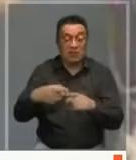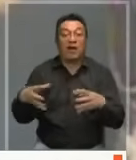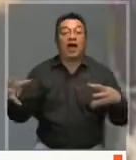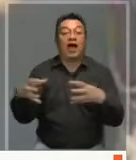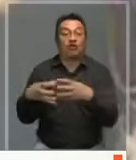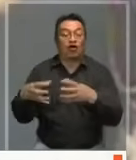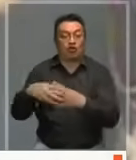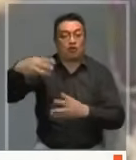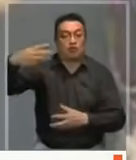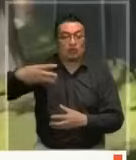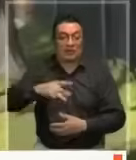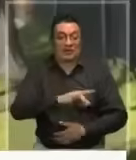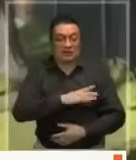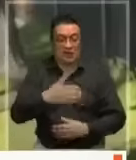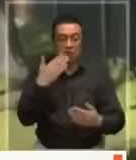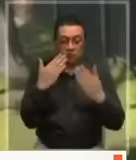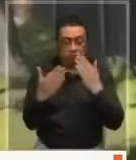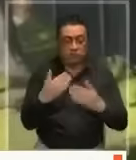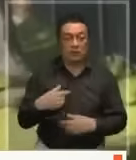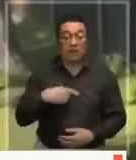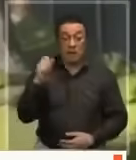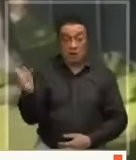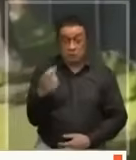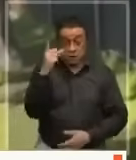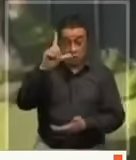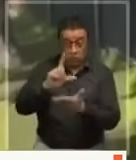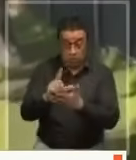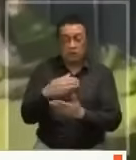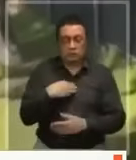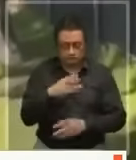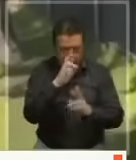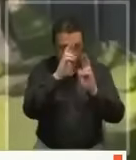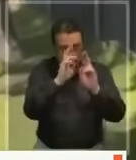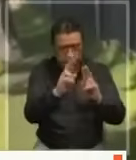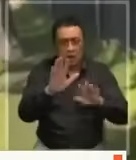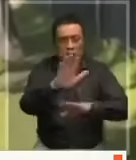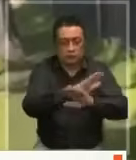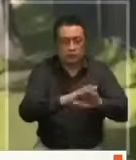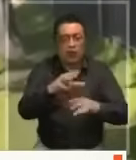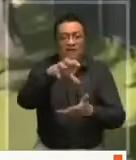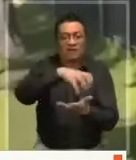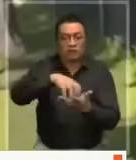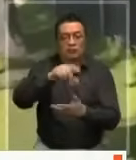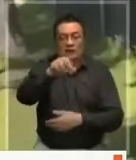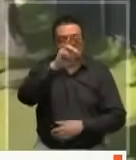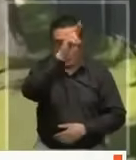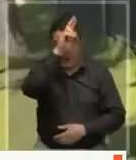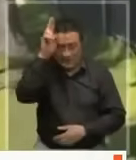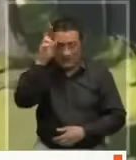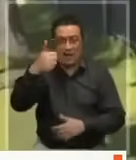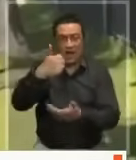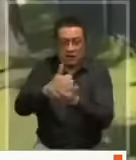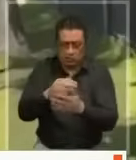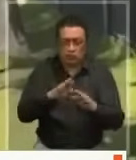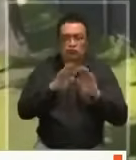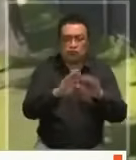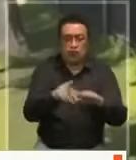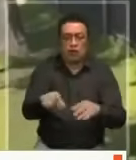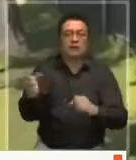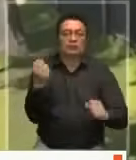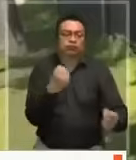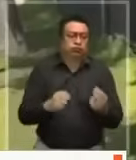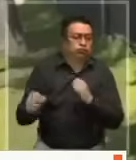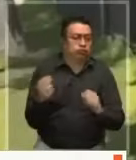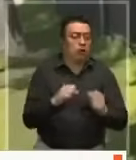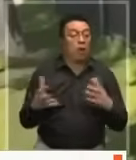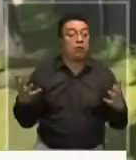de Municipios de Chile. En primer lugar, empatizar con los vecinos de La Reina y su alcalde. Esto es producto de la desesperación